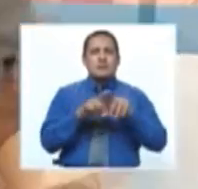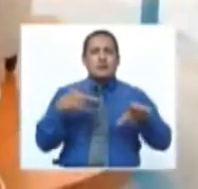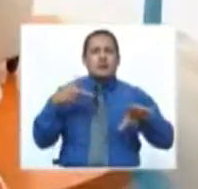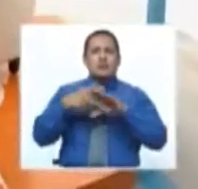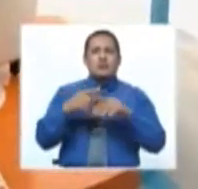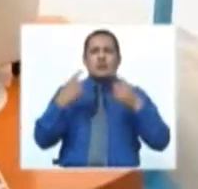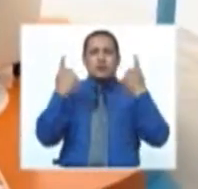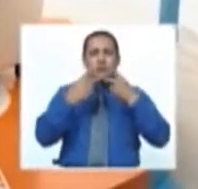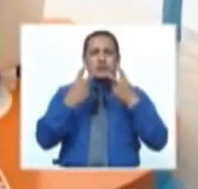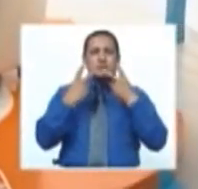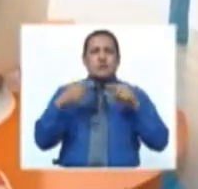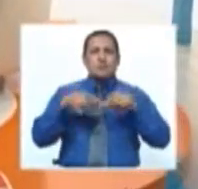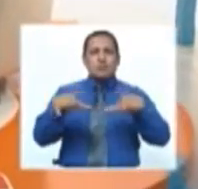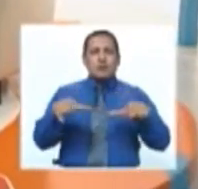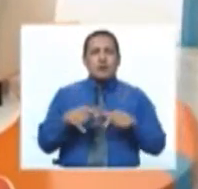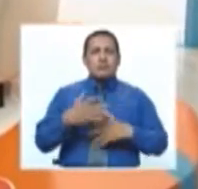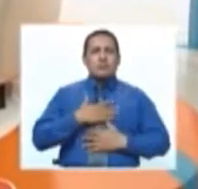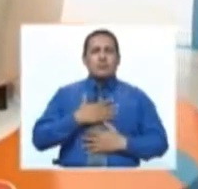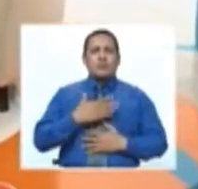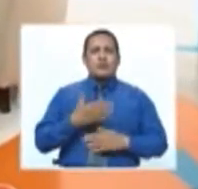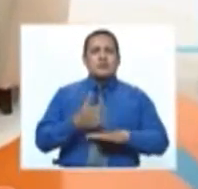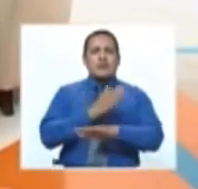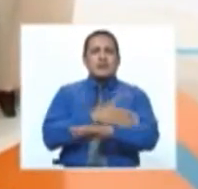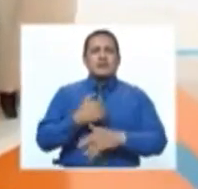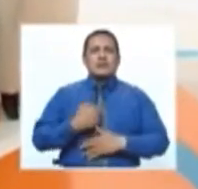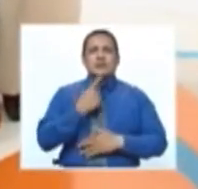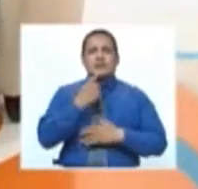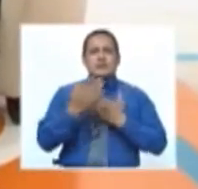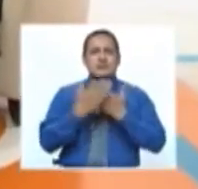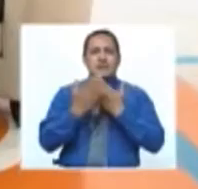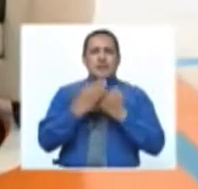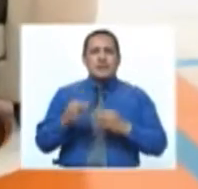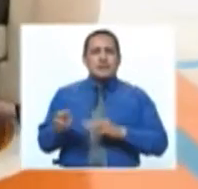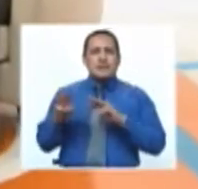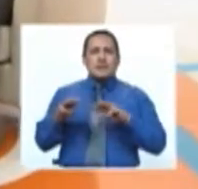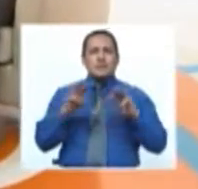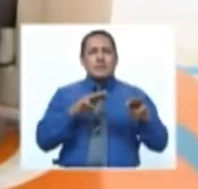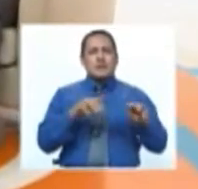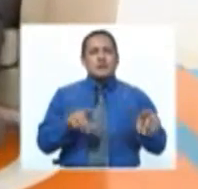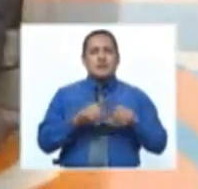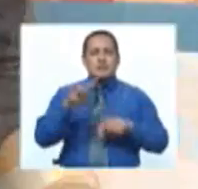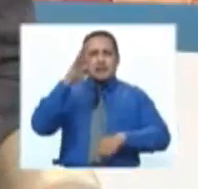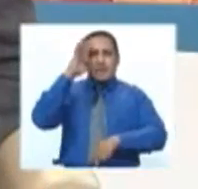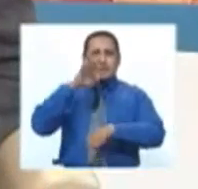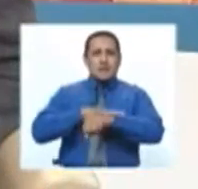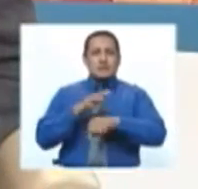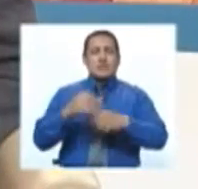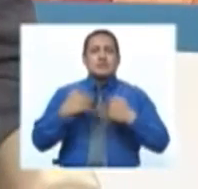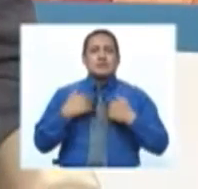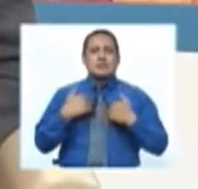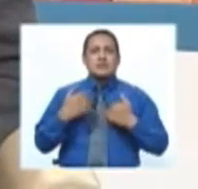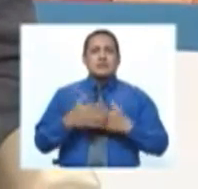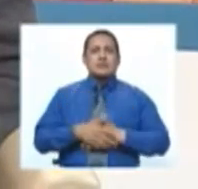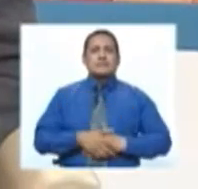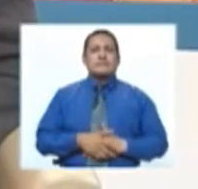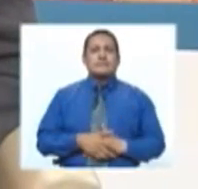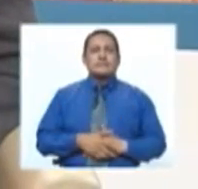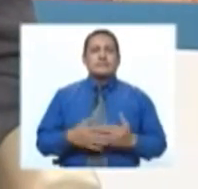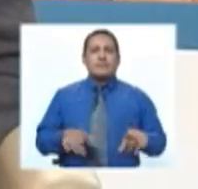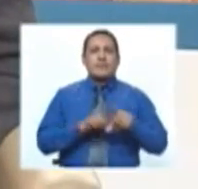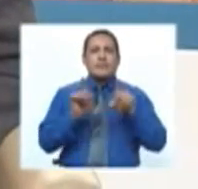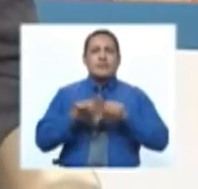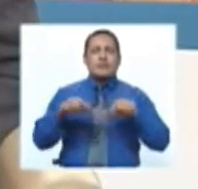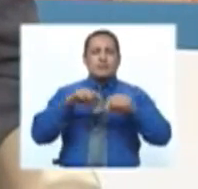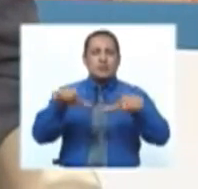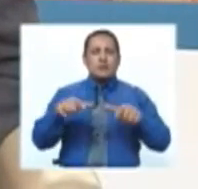la disposición de ciertos bienes en la medida que estén muy cerca del litoral, ¿no? La Marina incluso tiene